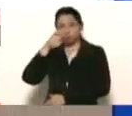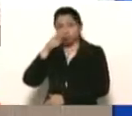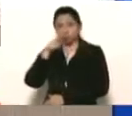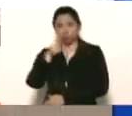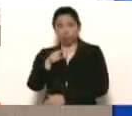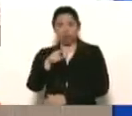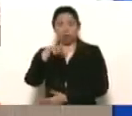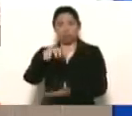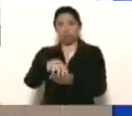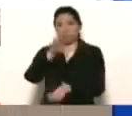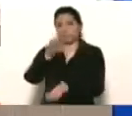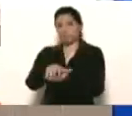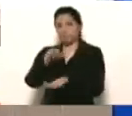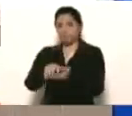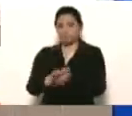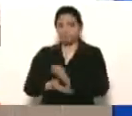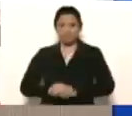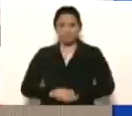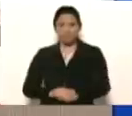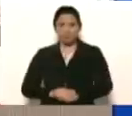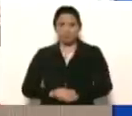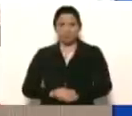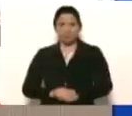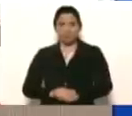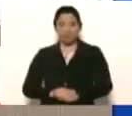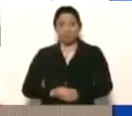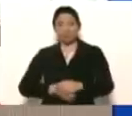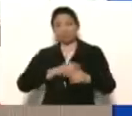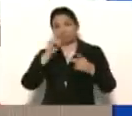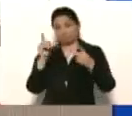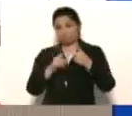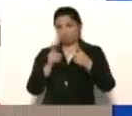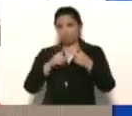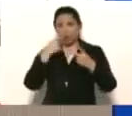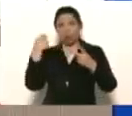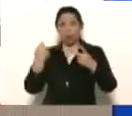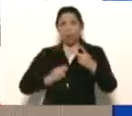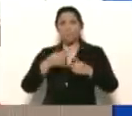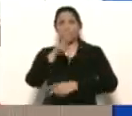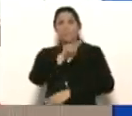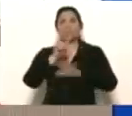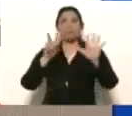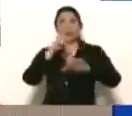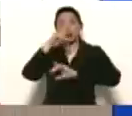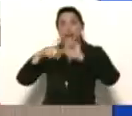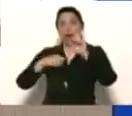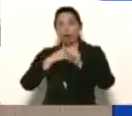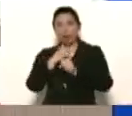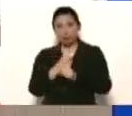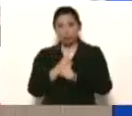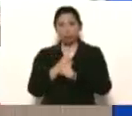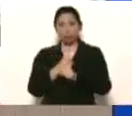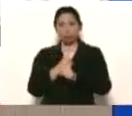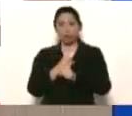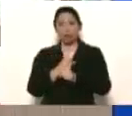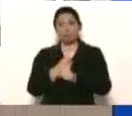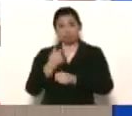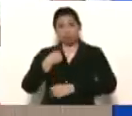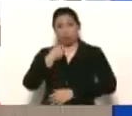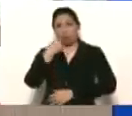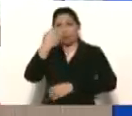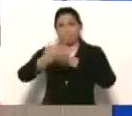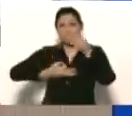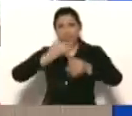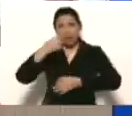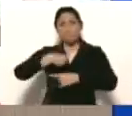en el estado nueva esparta el segundo caso es un masculino de 17 años de edad es que le decía que en los